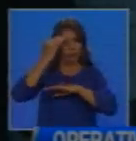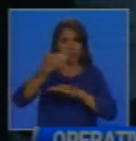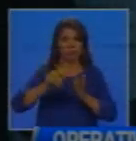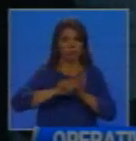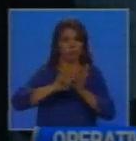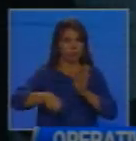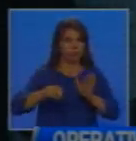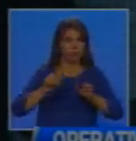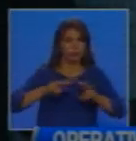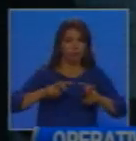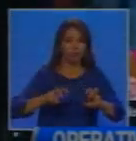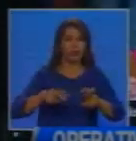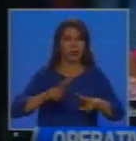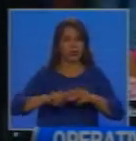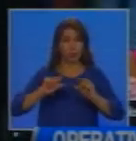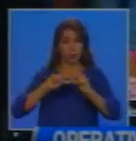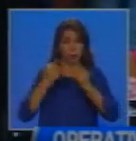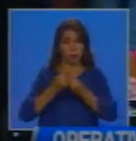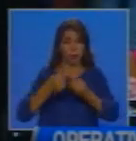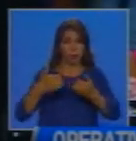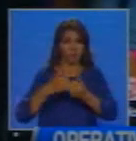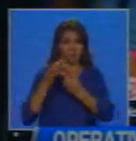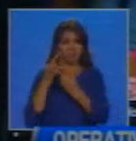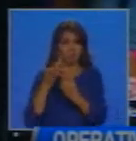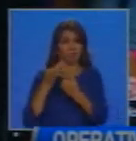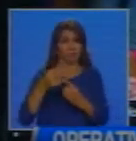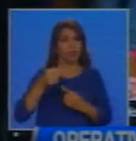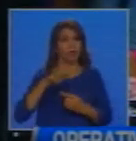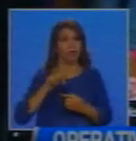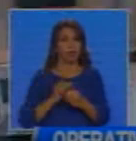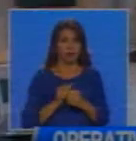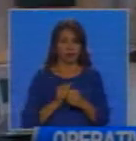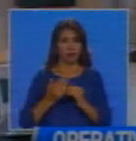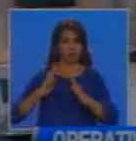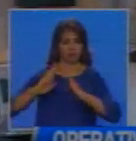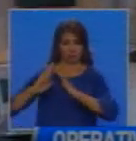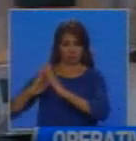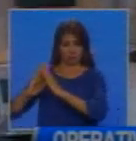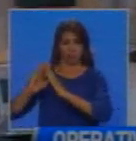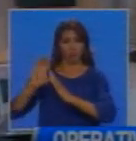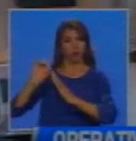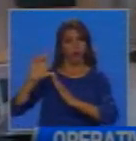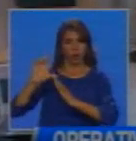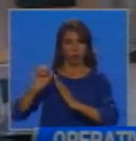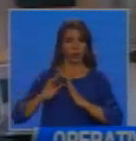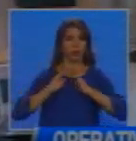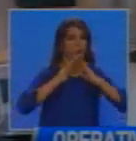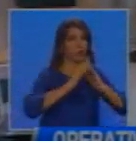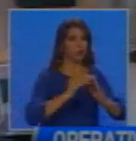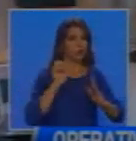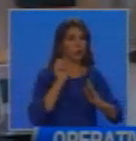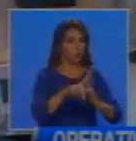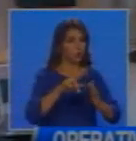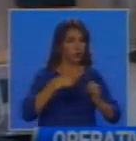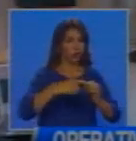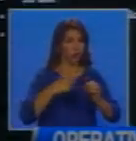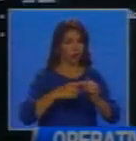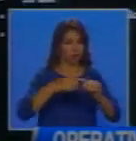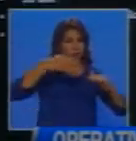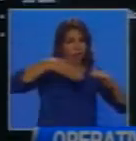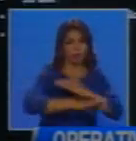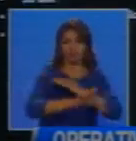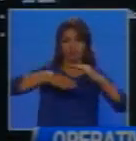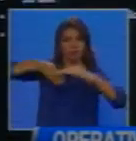fiscalía criminalística y el GIR, se allanaron 2 domicilios en La Colmena y Quitumbe, esto es en el sur de la urbe, en donde